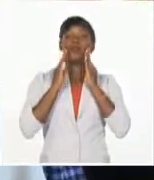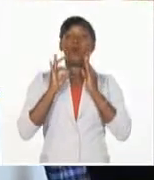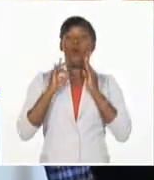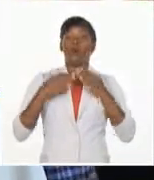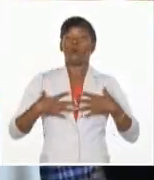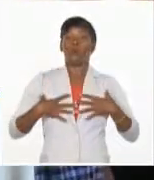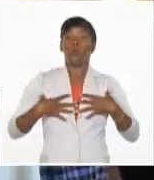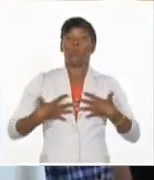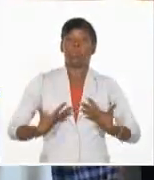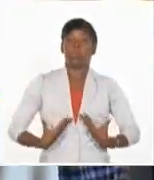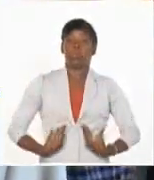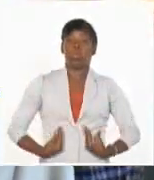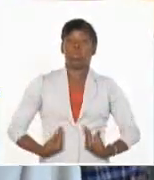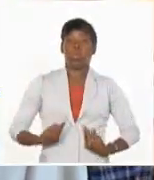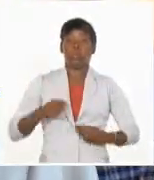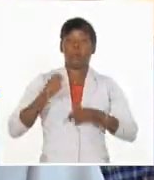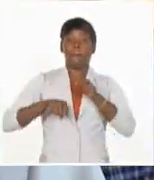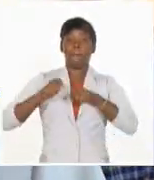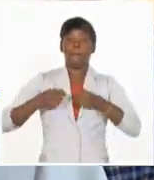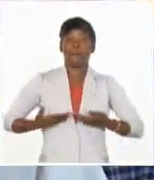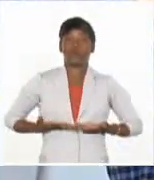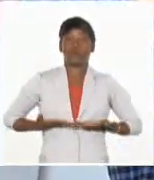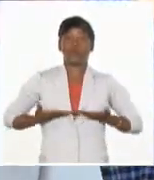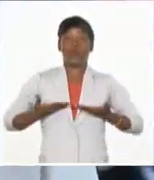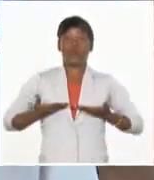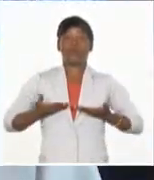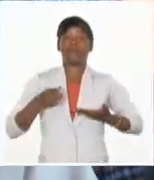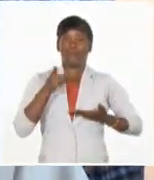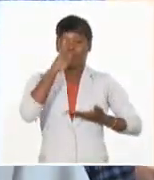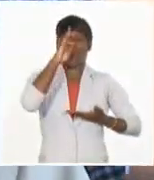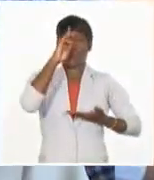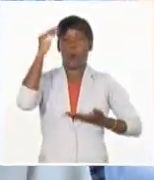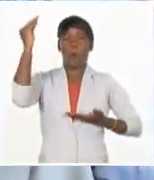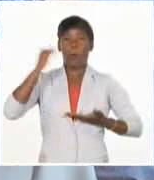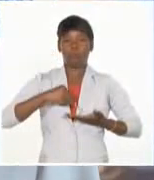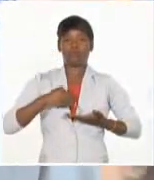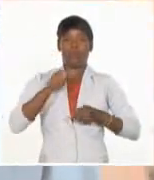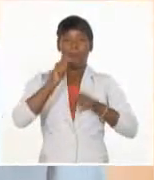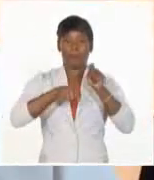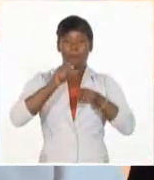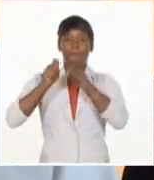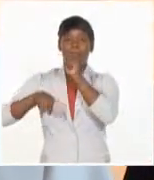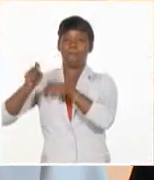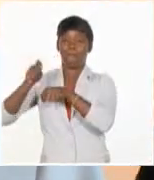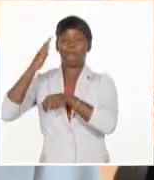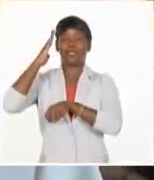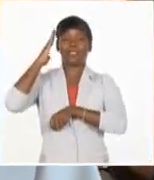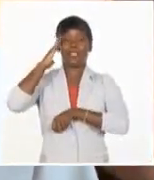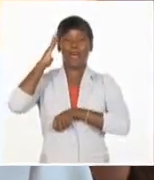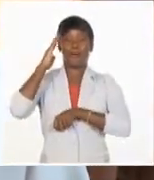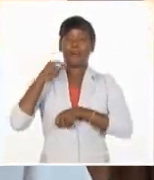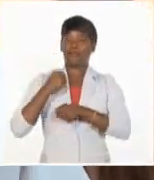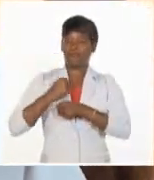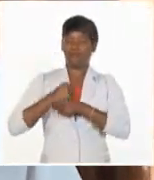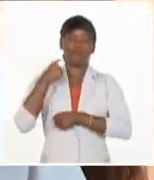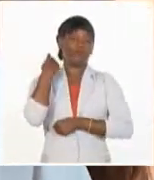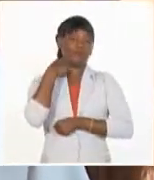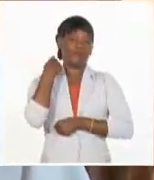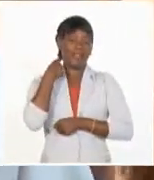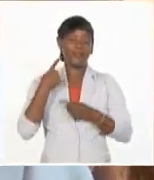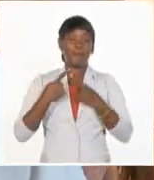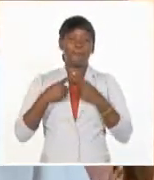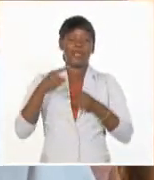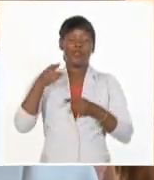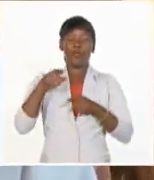especialidad. Como le digo a nuestros residentes, que para tratar de llegar a ser un buen cirujano plástico, uno tiene que tener un artista adentro, porque si no, no logras